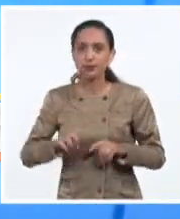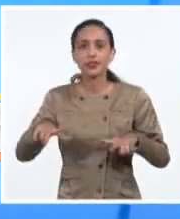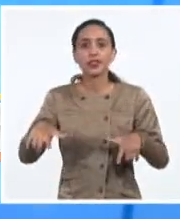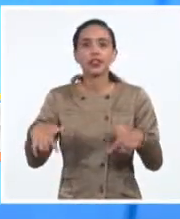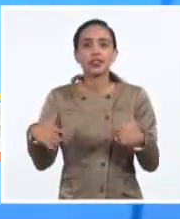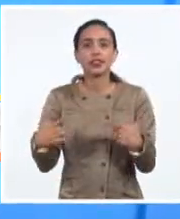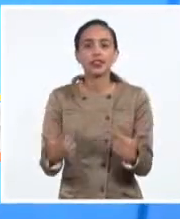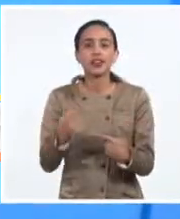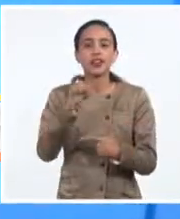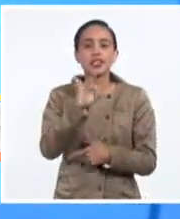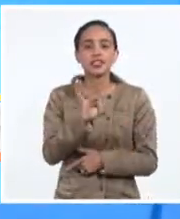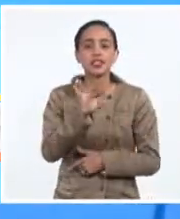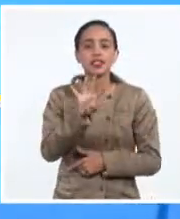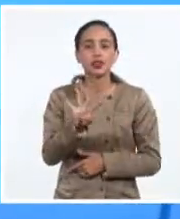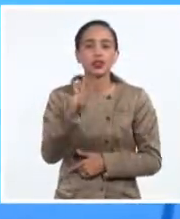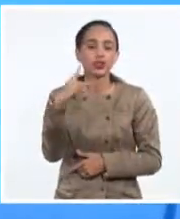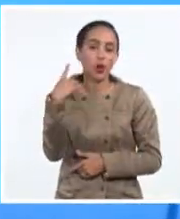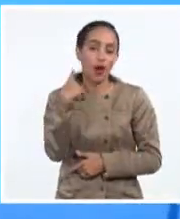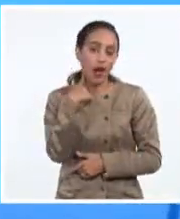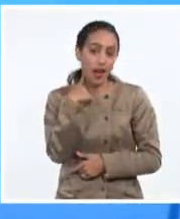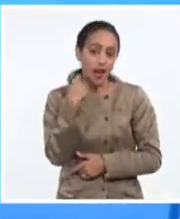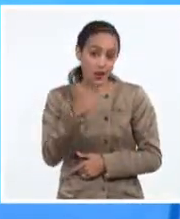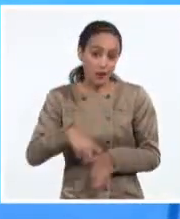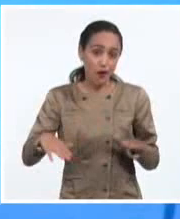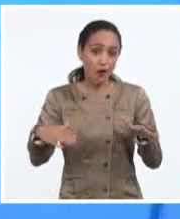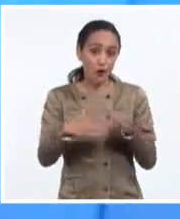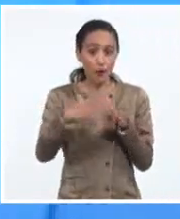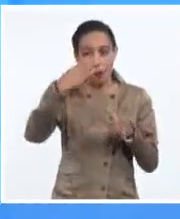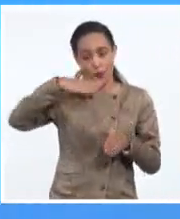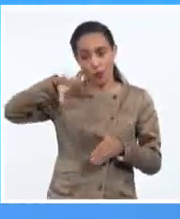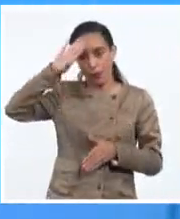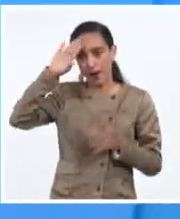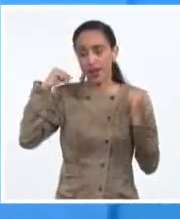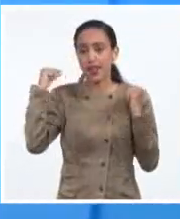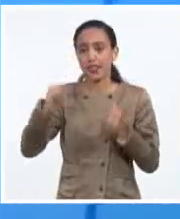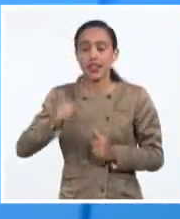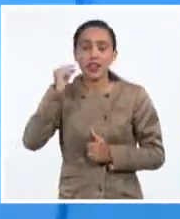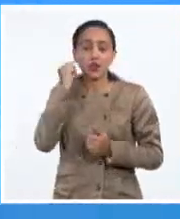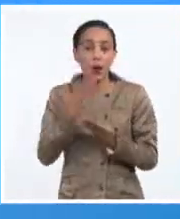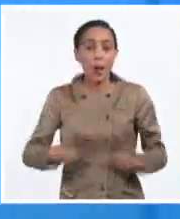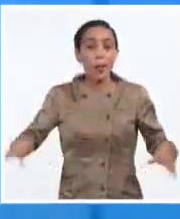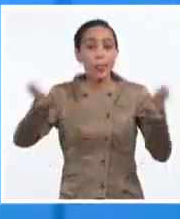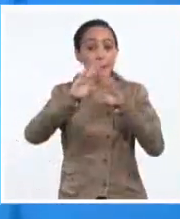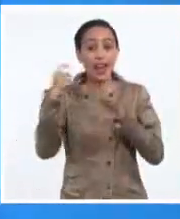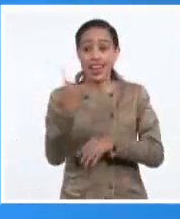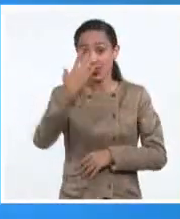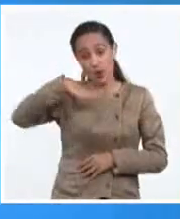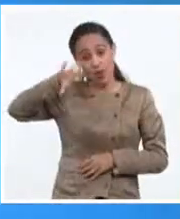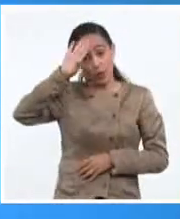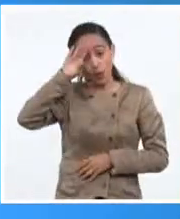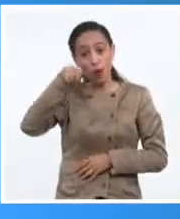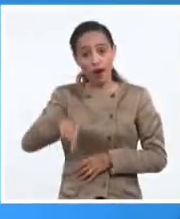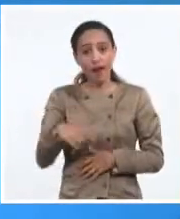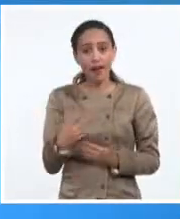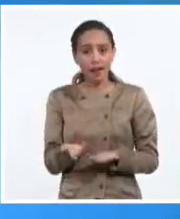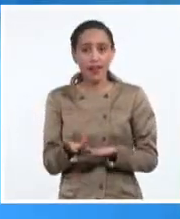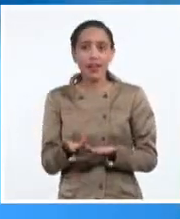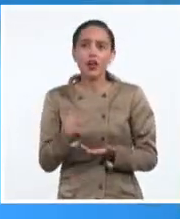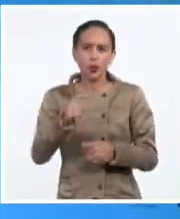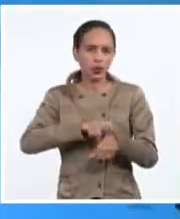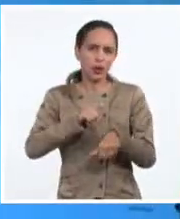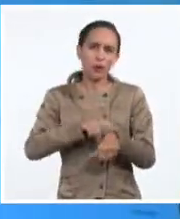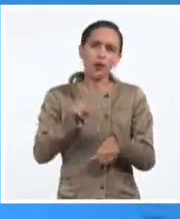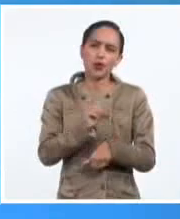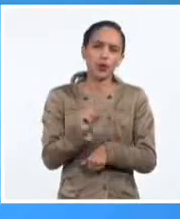conmemoración de los 74 años de la compañía cubana. La directora del Ballet Nacional de Cuba, quien ha estado fuera de los escenarios por un